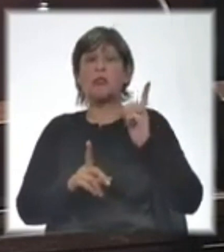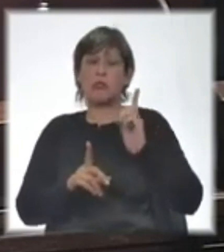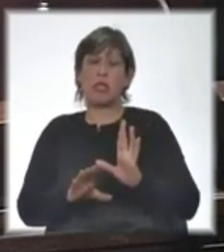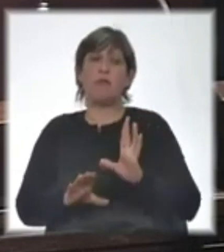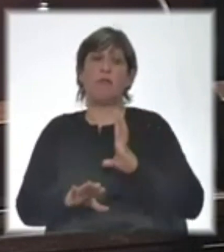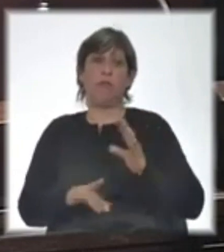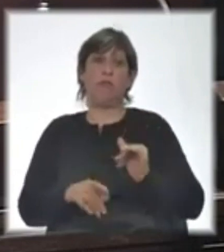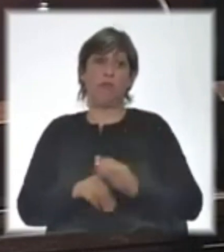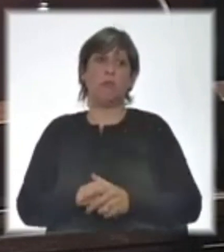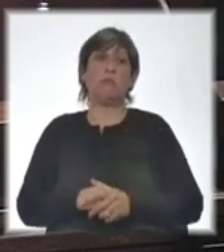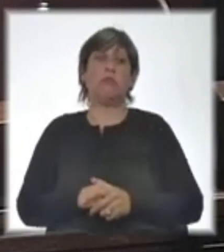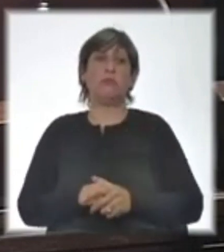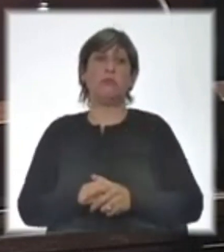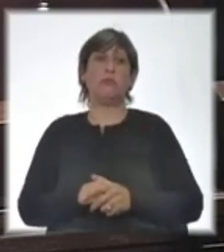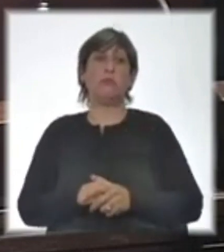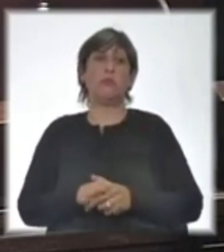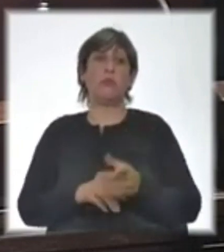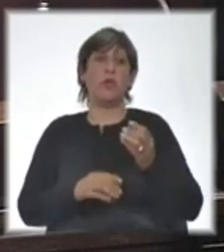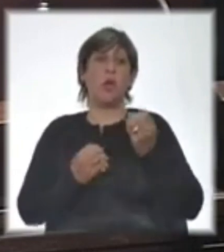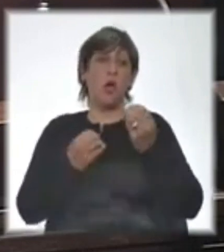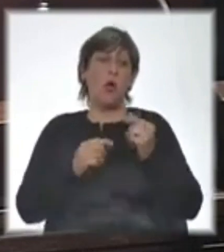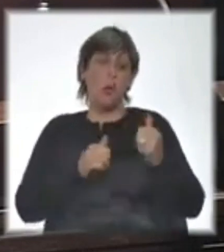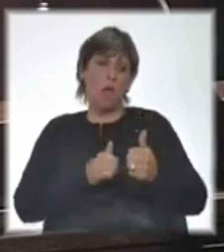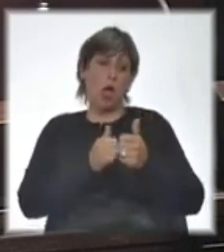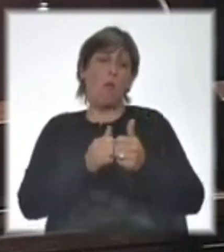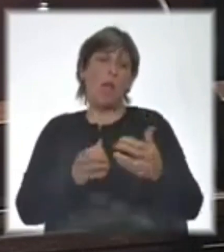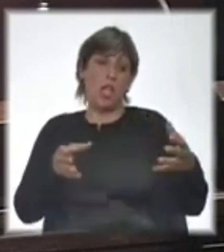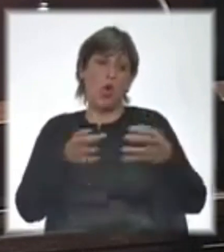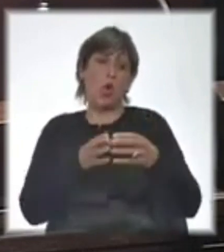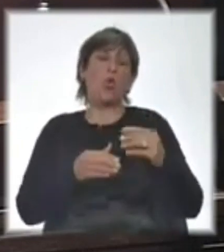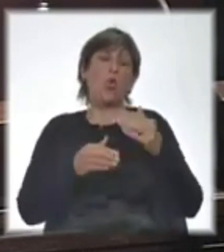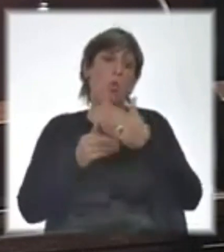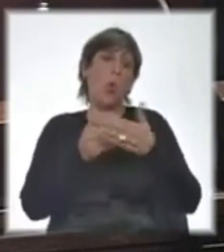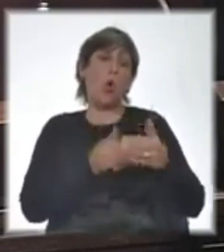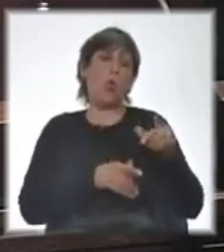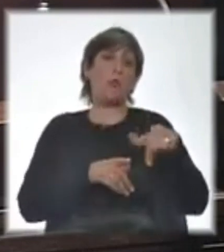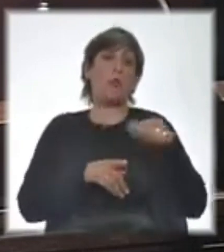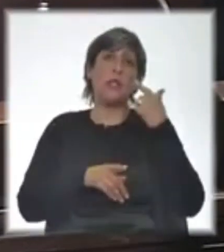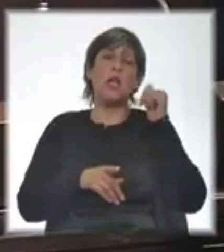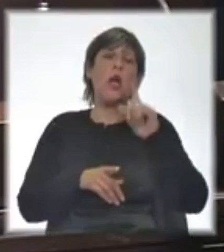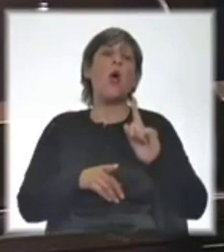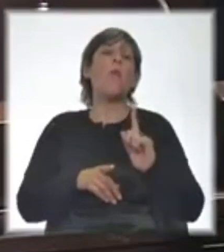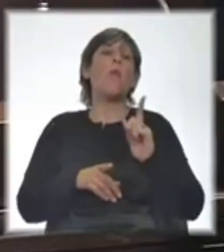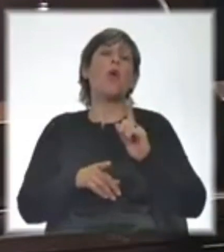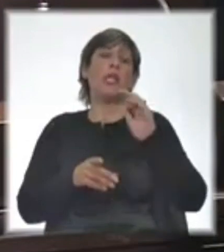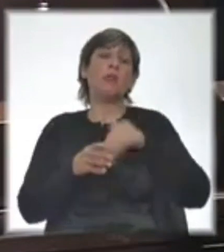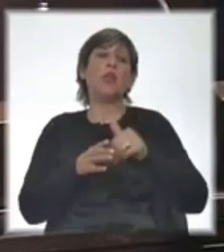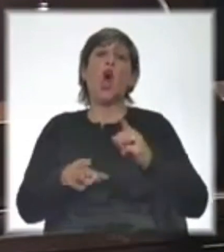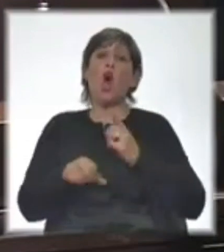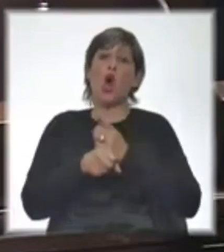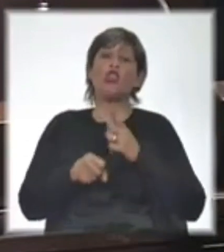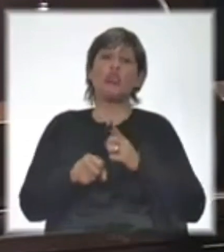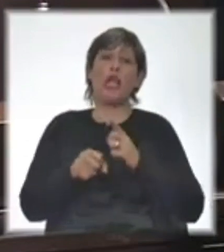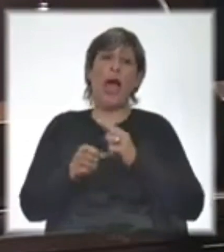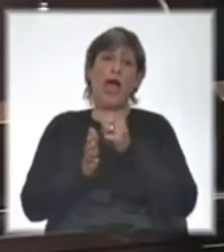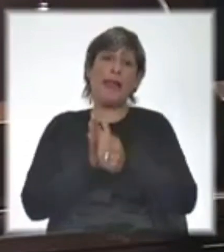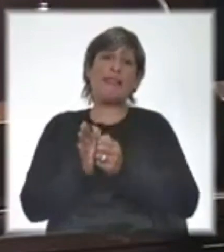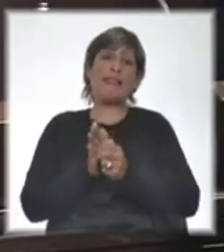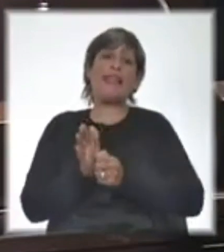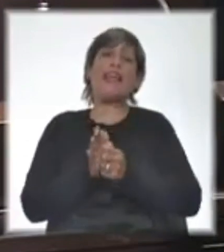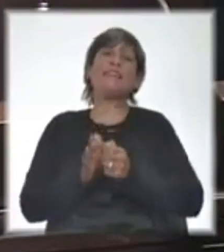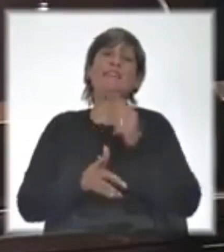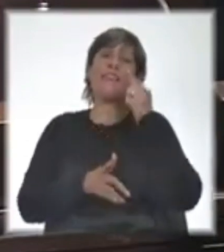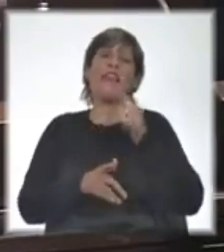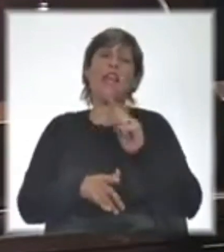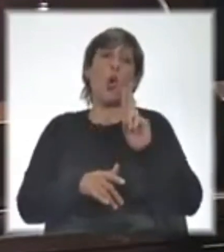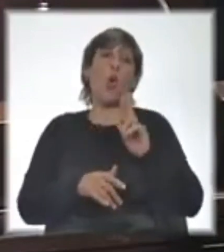paso, por acompañar a un grupo de vecinos en un referéndum contra el tren de UPM, es más